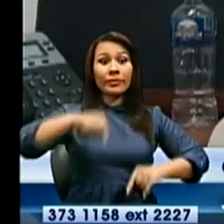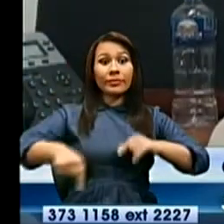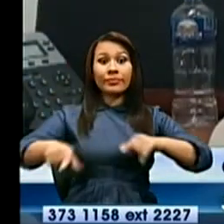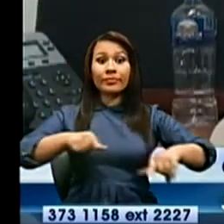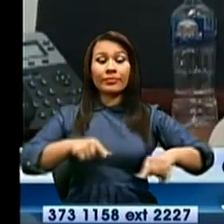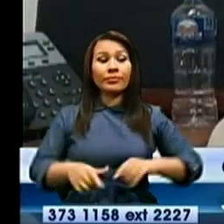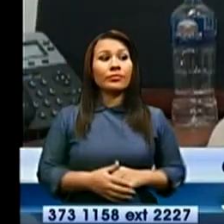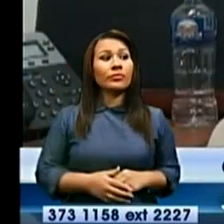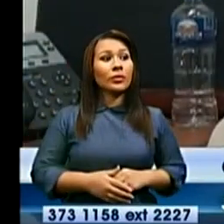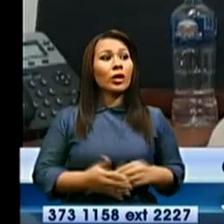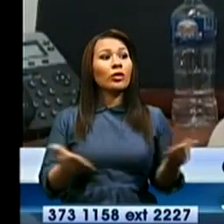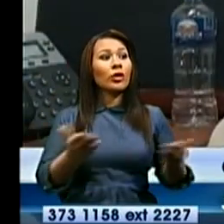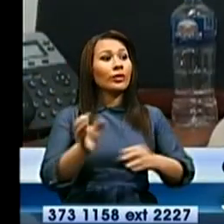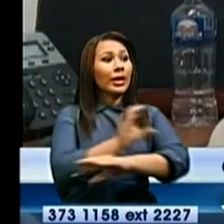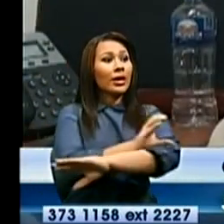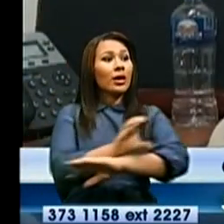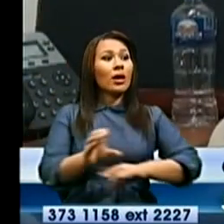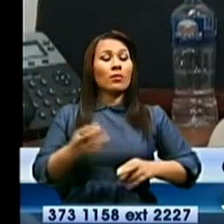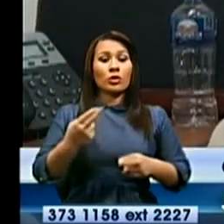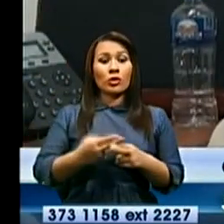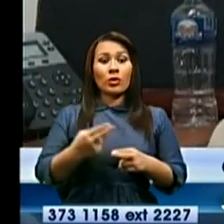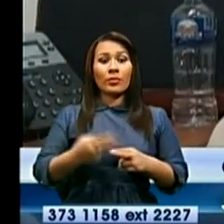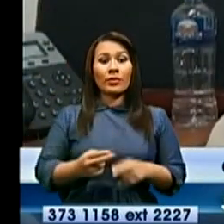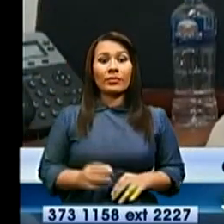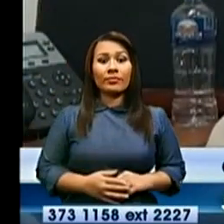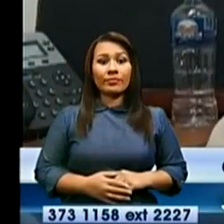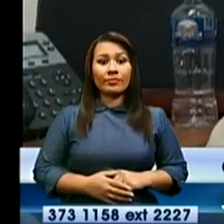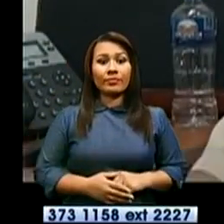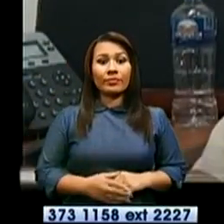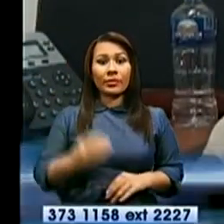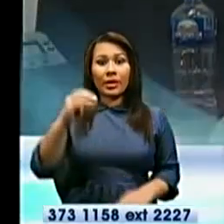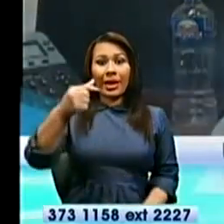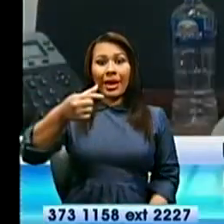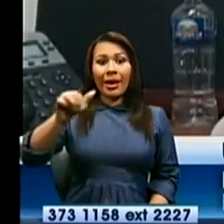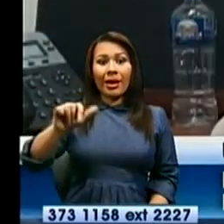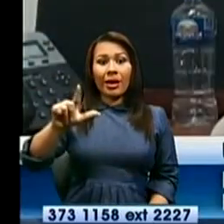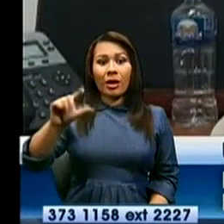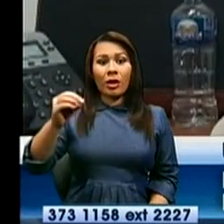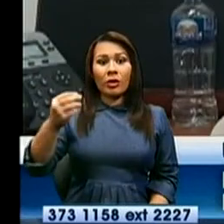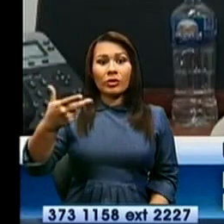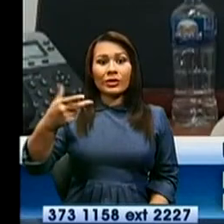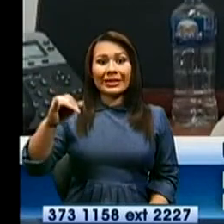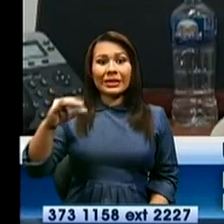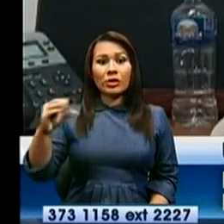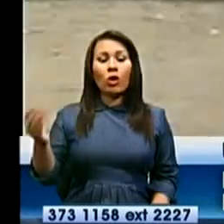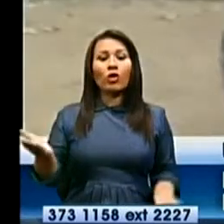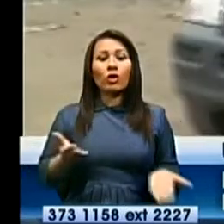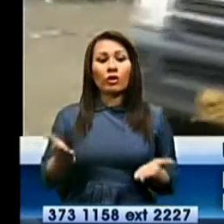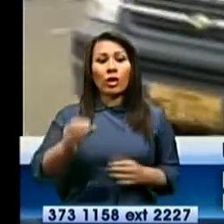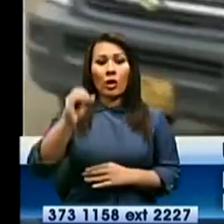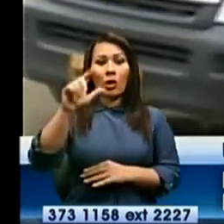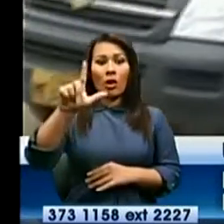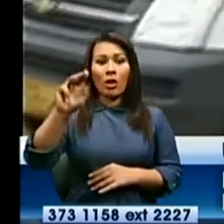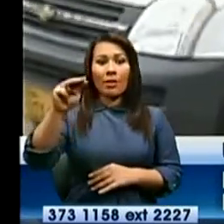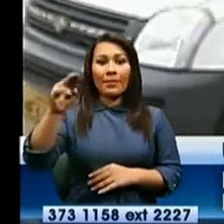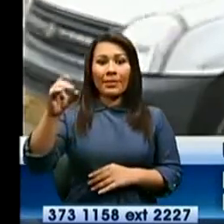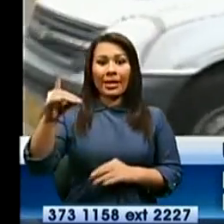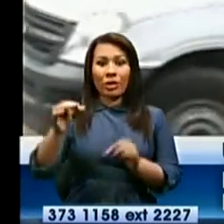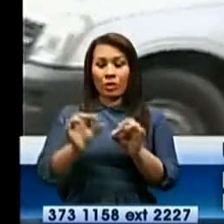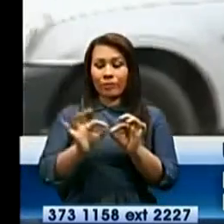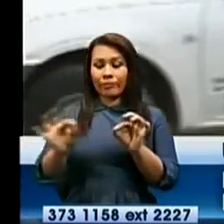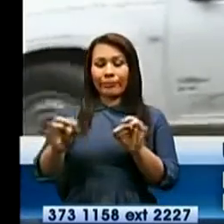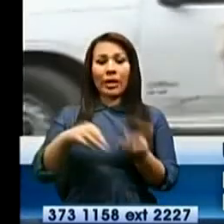en una hacienda ubicada en el sitio conocido como Calvo Chico del cantón Olmedo. Mientras que labores